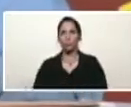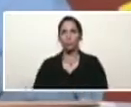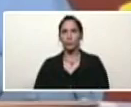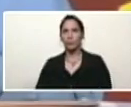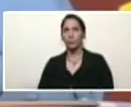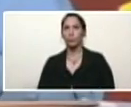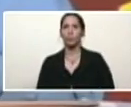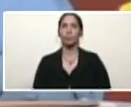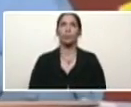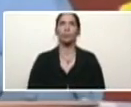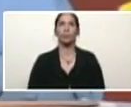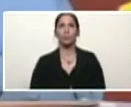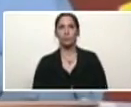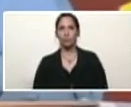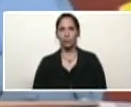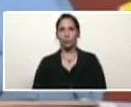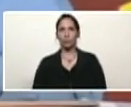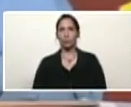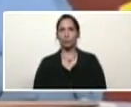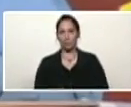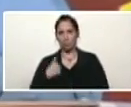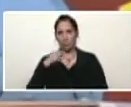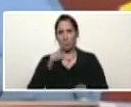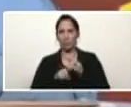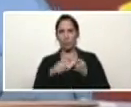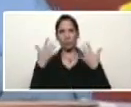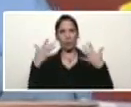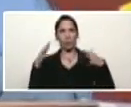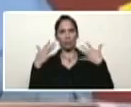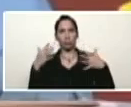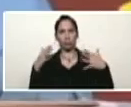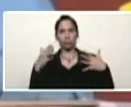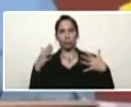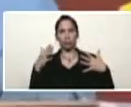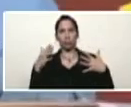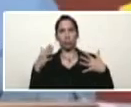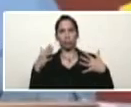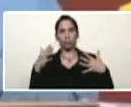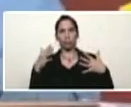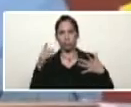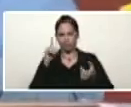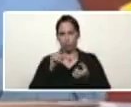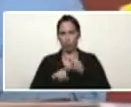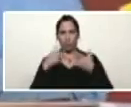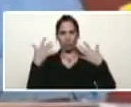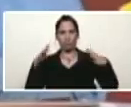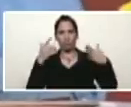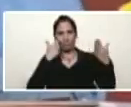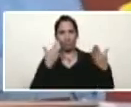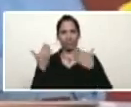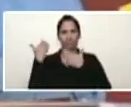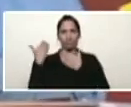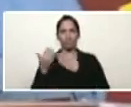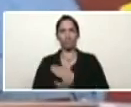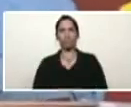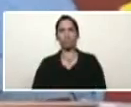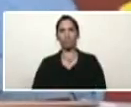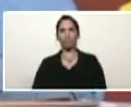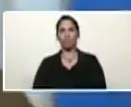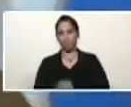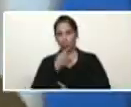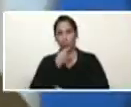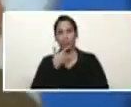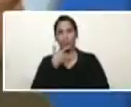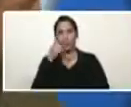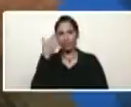Silita la bonita, mira qué bonita está Silvia. Vamos a darle un aplauso a Silvia, la primera combatiente de la República. Mira qué bonita